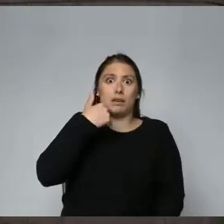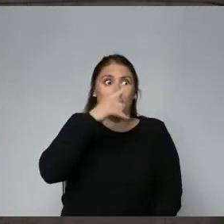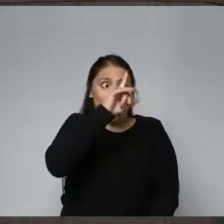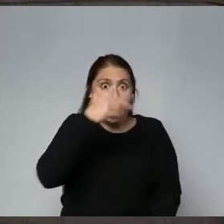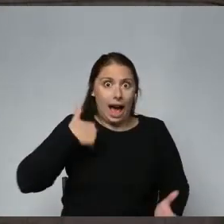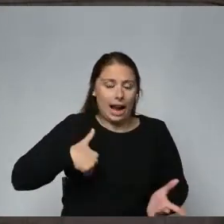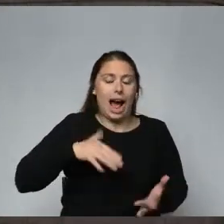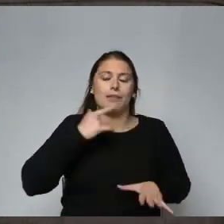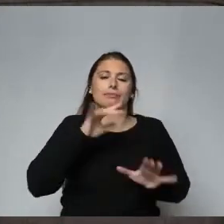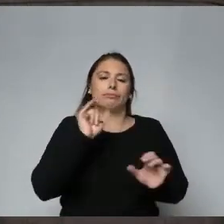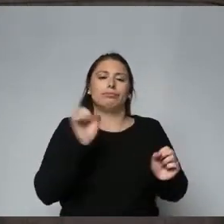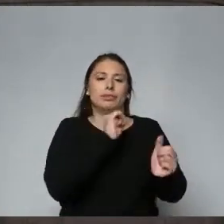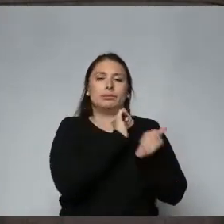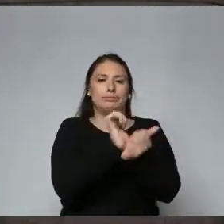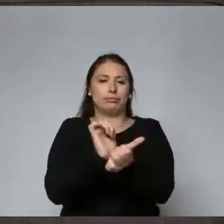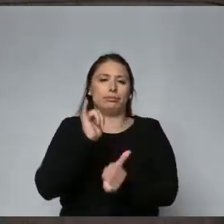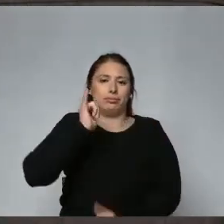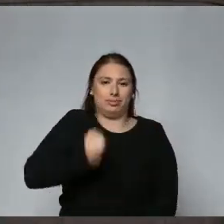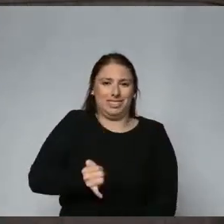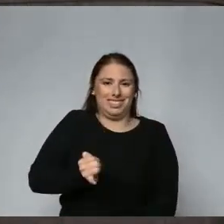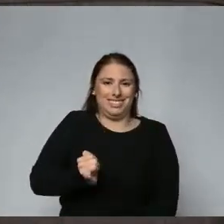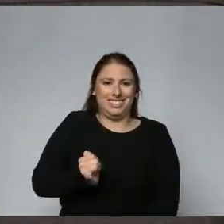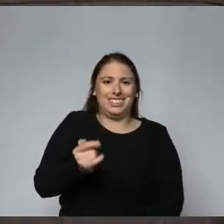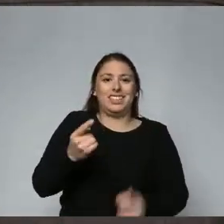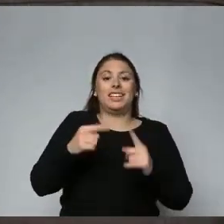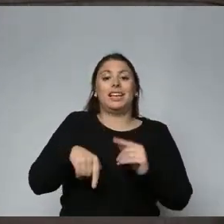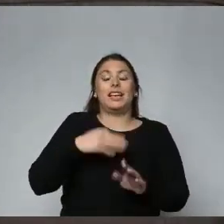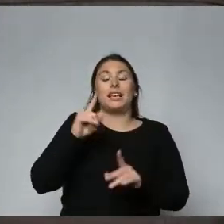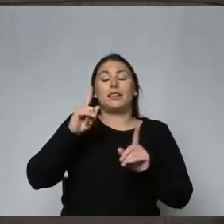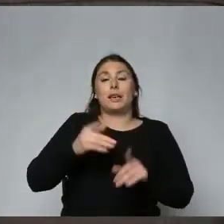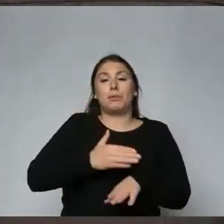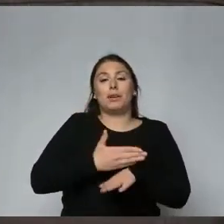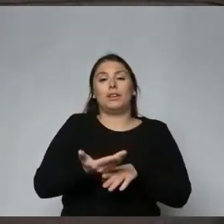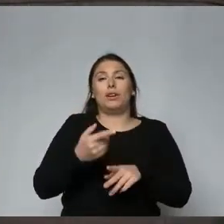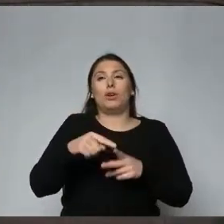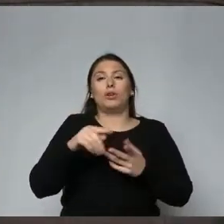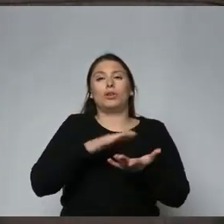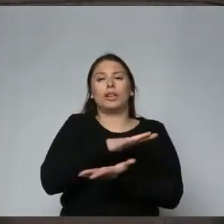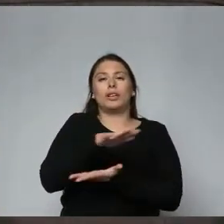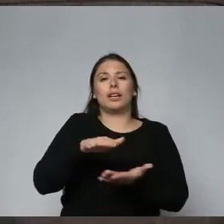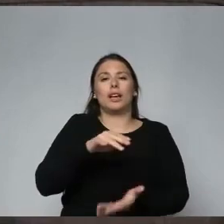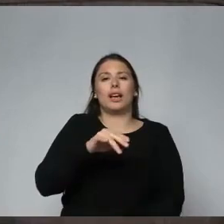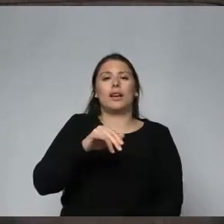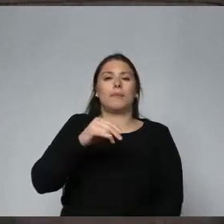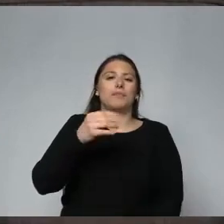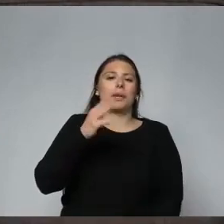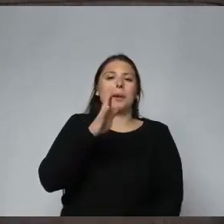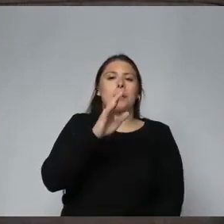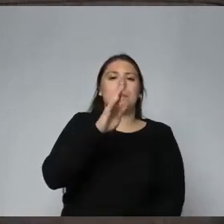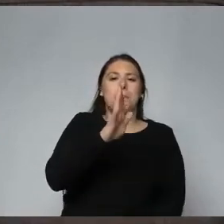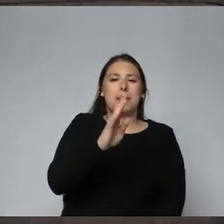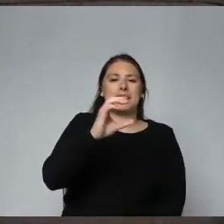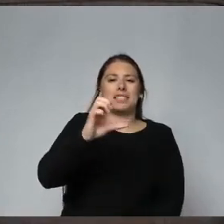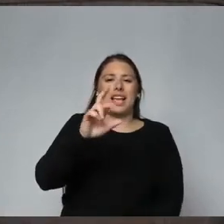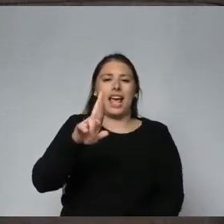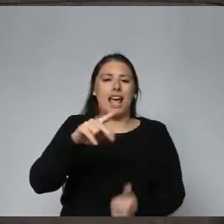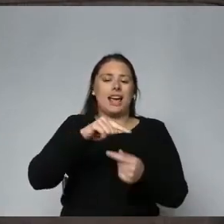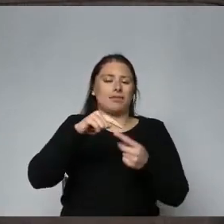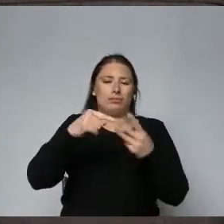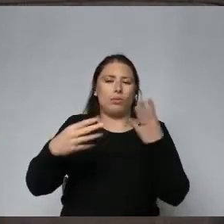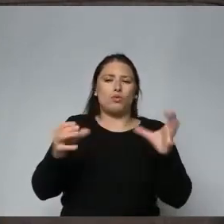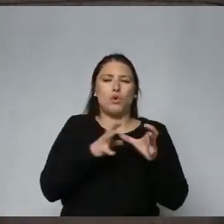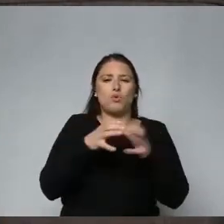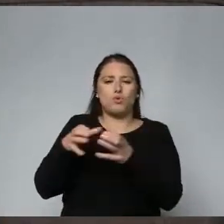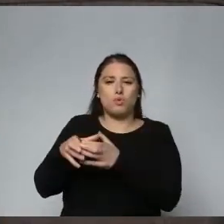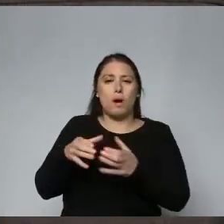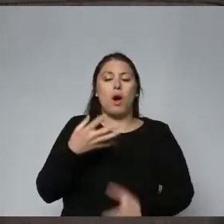pudieron procesar y condenar. Y lo mismo después, el caso de los GAU, PCR, todos los grupos que son